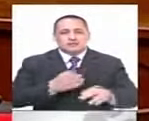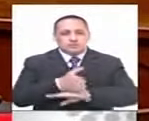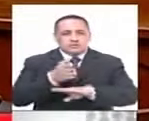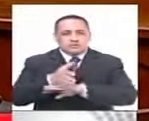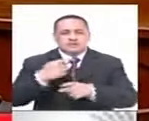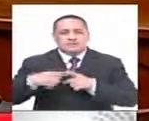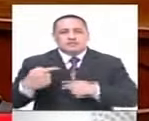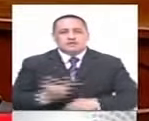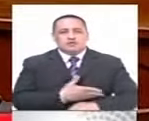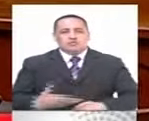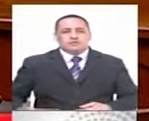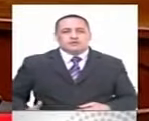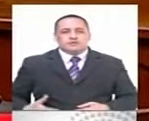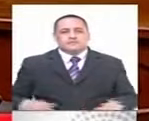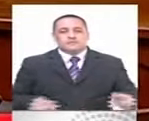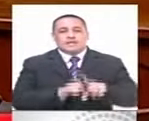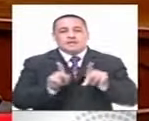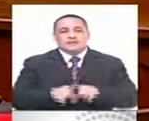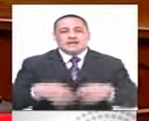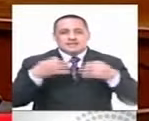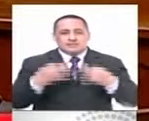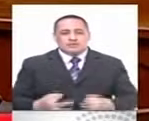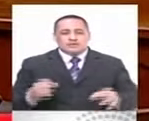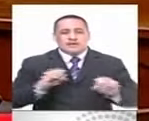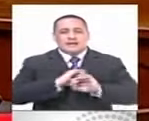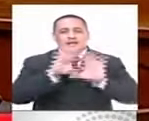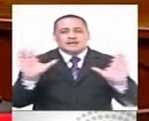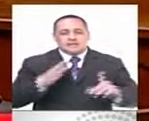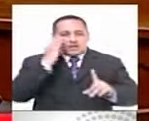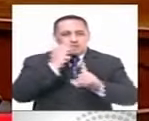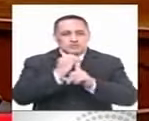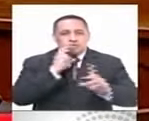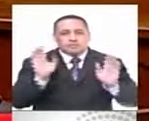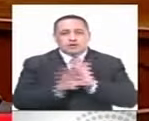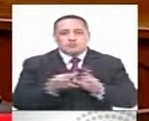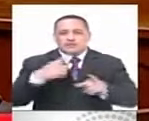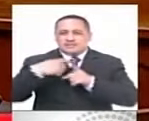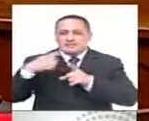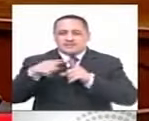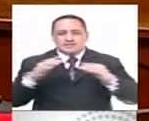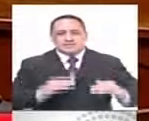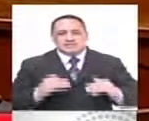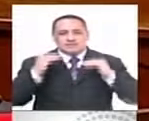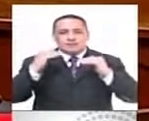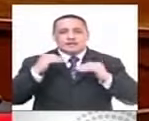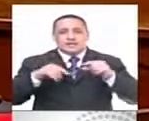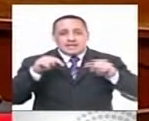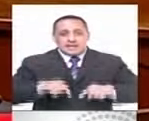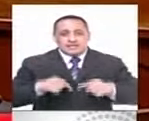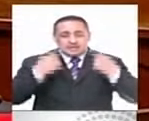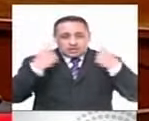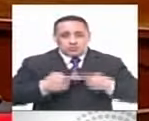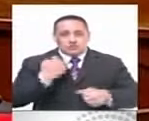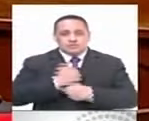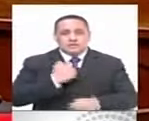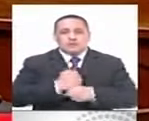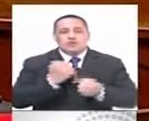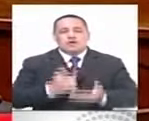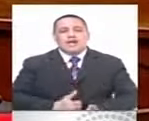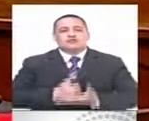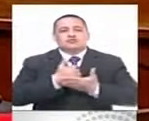puestos públicos, asegurando la transparencia y objetividad en todas sus fases. Este mecanismo permitirá